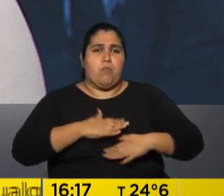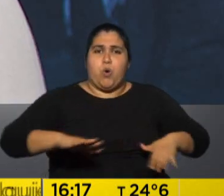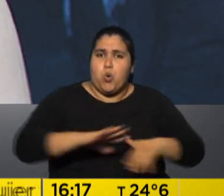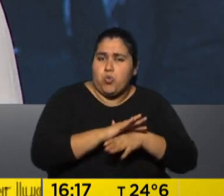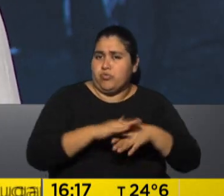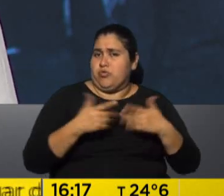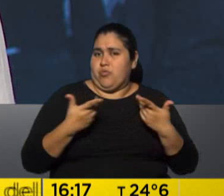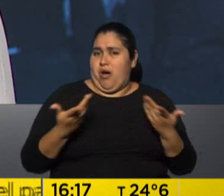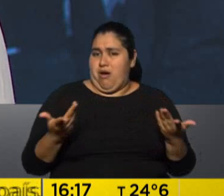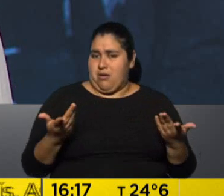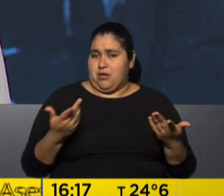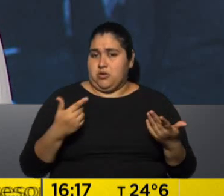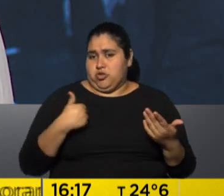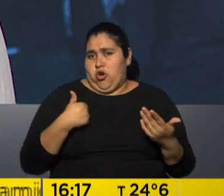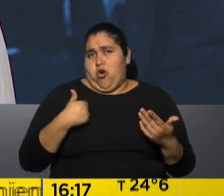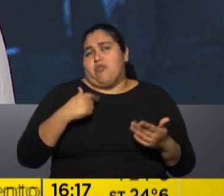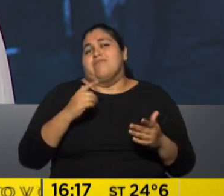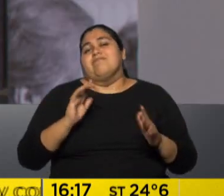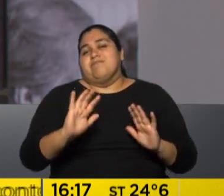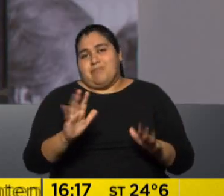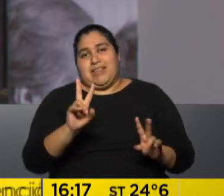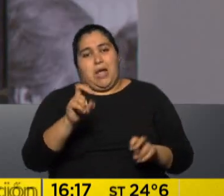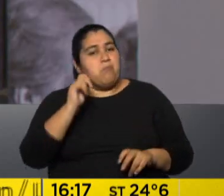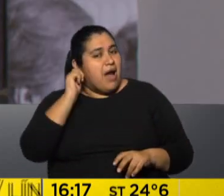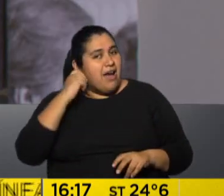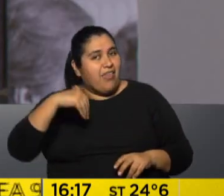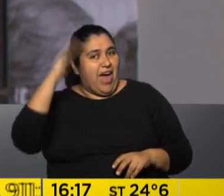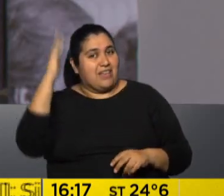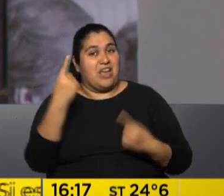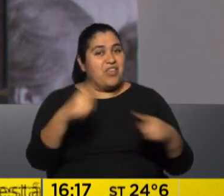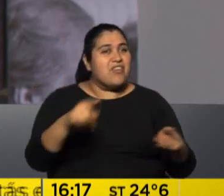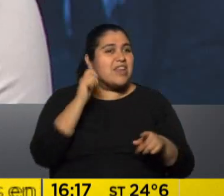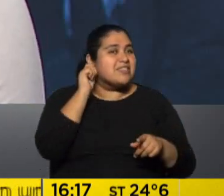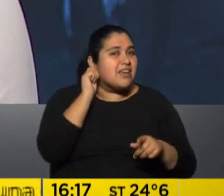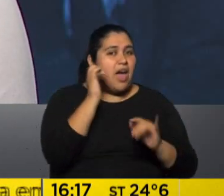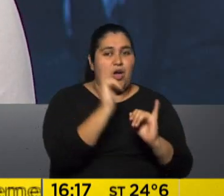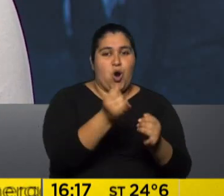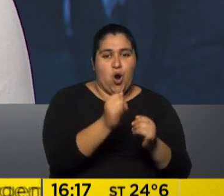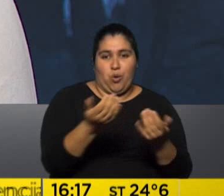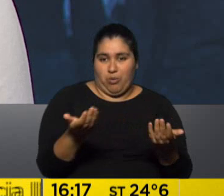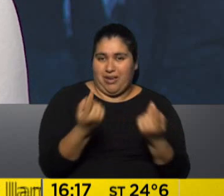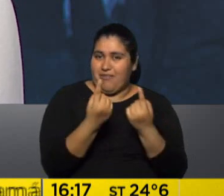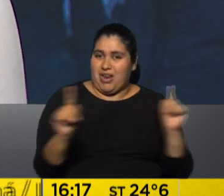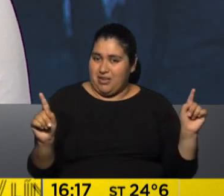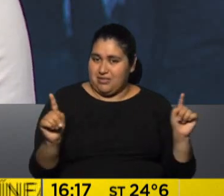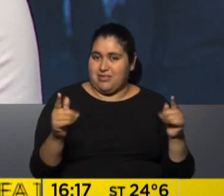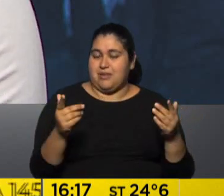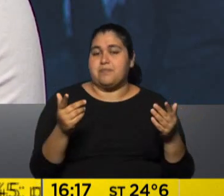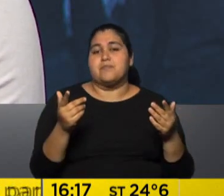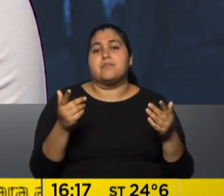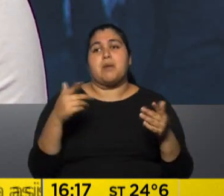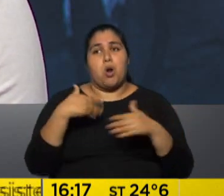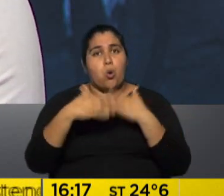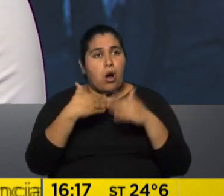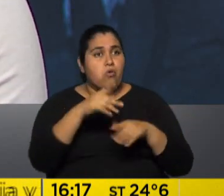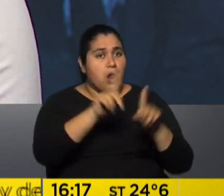que saliendo de que yo empecé súper grande a jugar. Y que no es lo mismo que una chica que empieza a los 5 o 6 años. Claro. Pero yendo a la jugador que por ahí